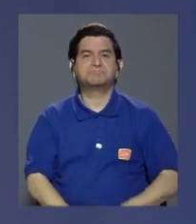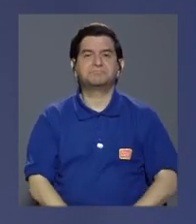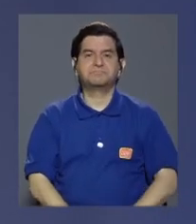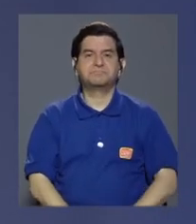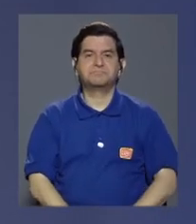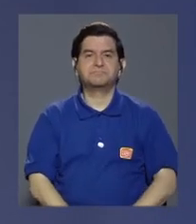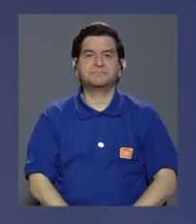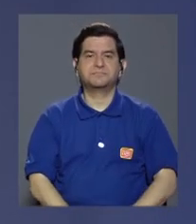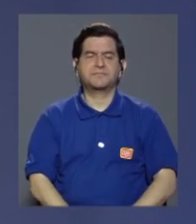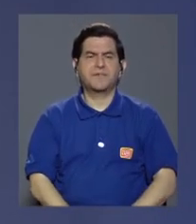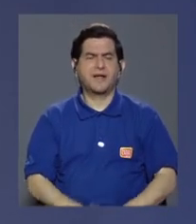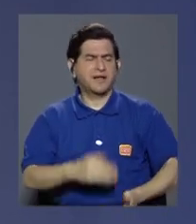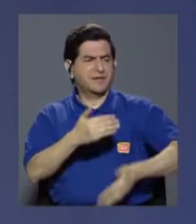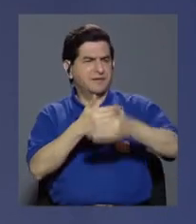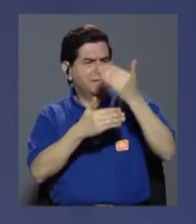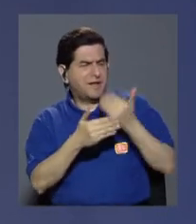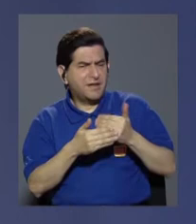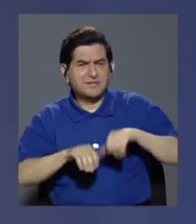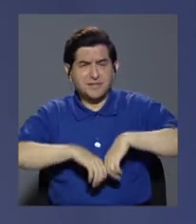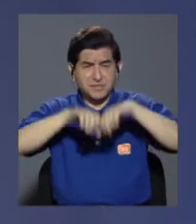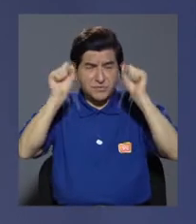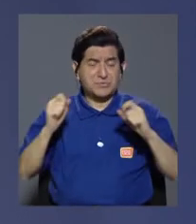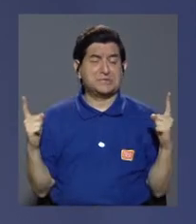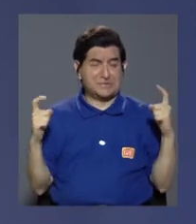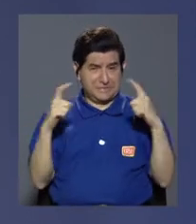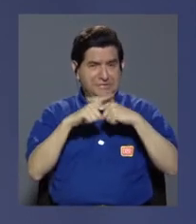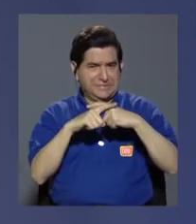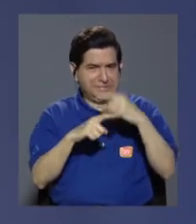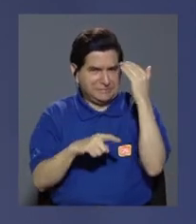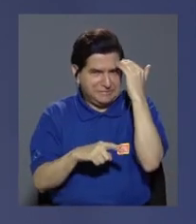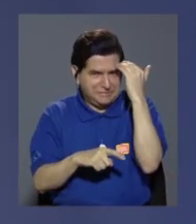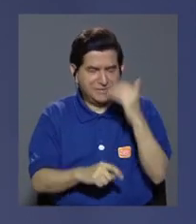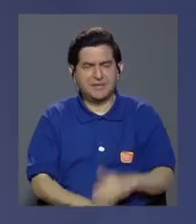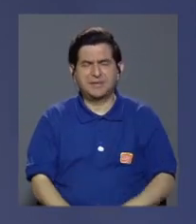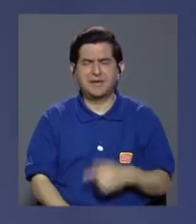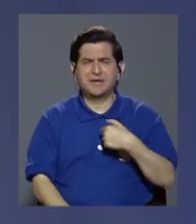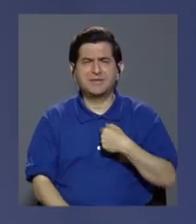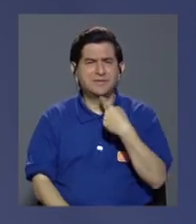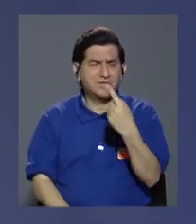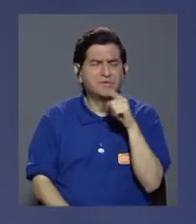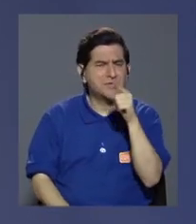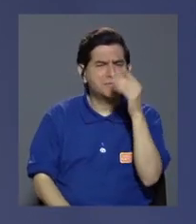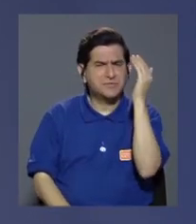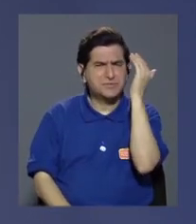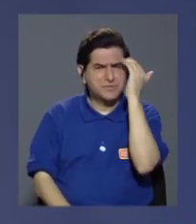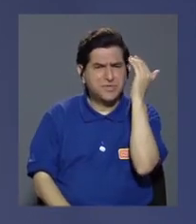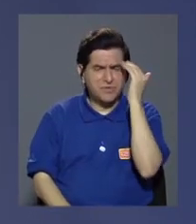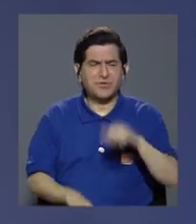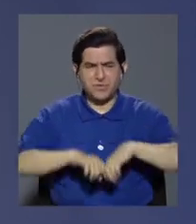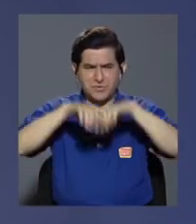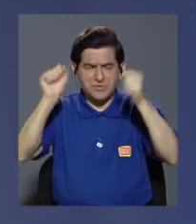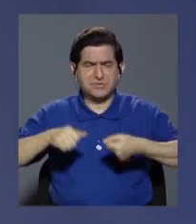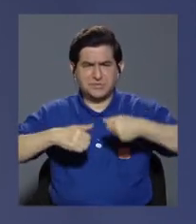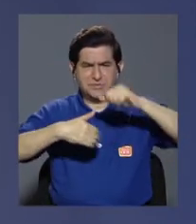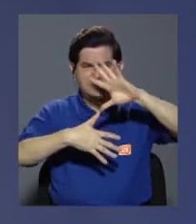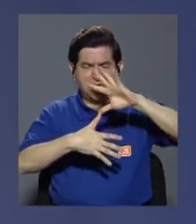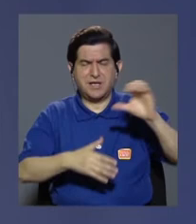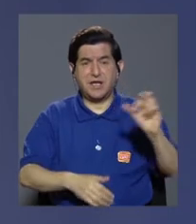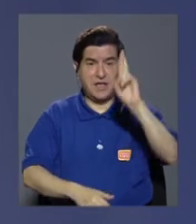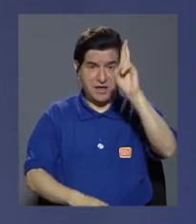y teniendo detrás un sistema tan complejo y quisiera hacer referencia porque usted conoce muy bien el sistema interamericano y acá en costa